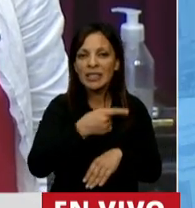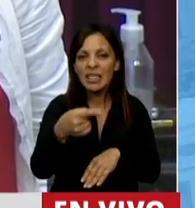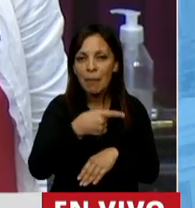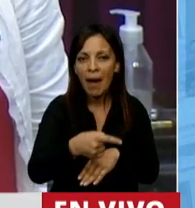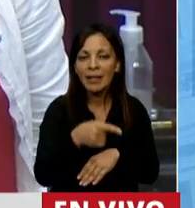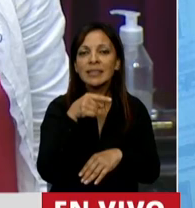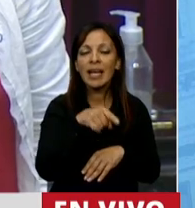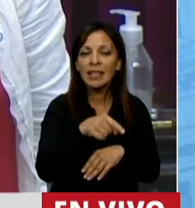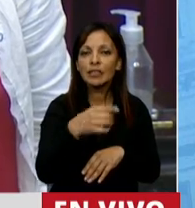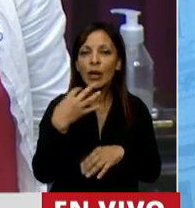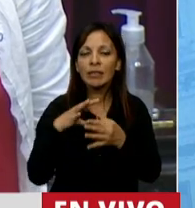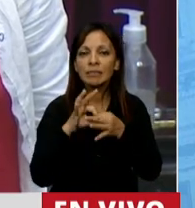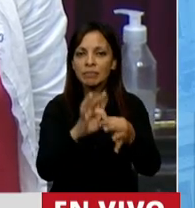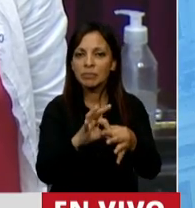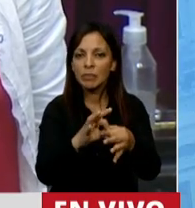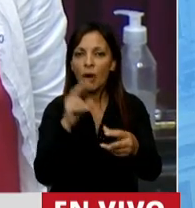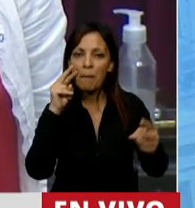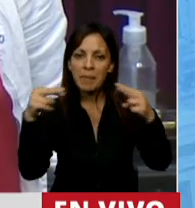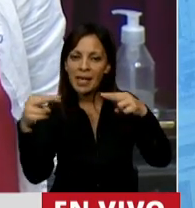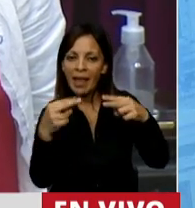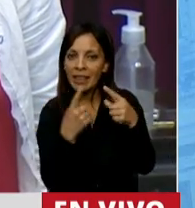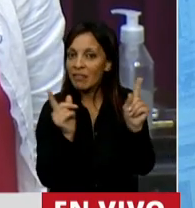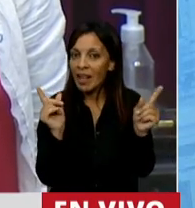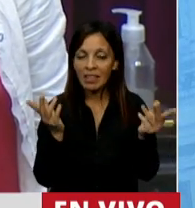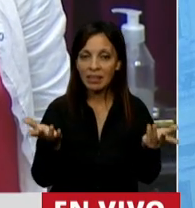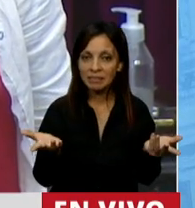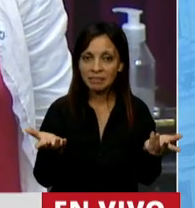ver con esa mirada absolutamente innovadora